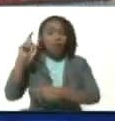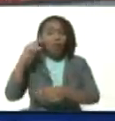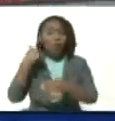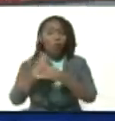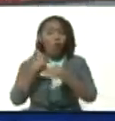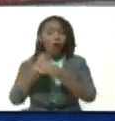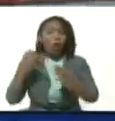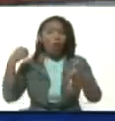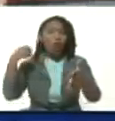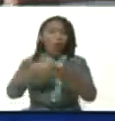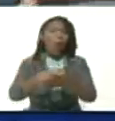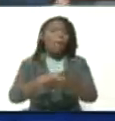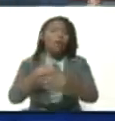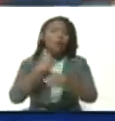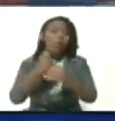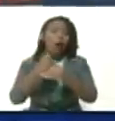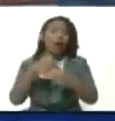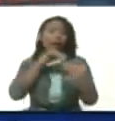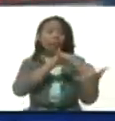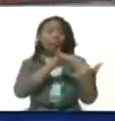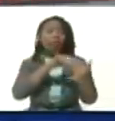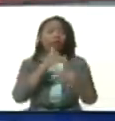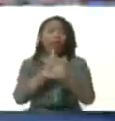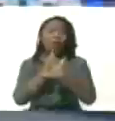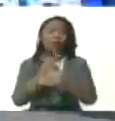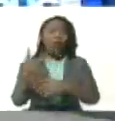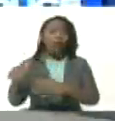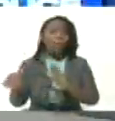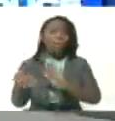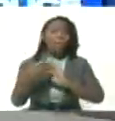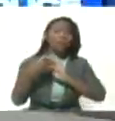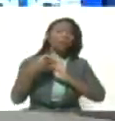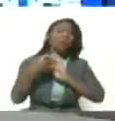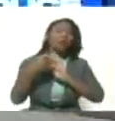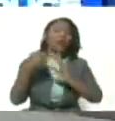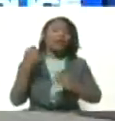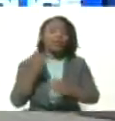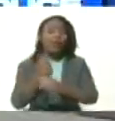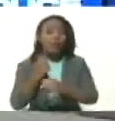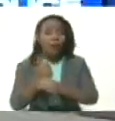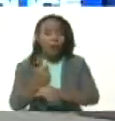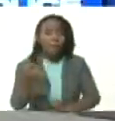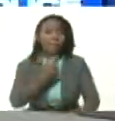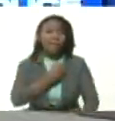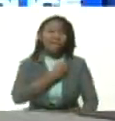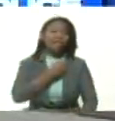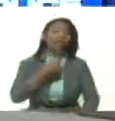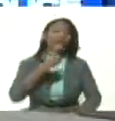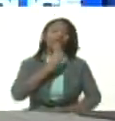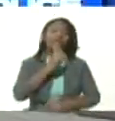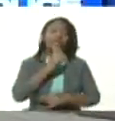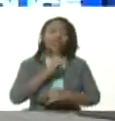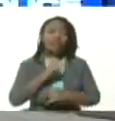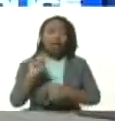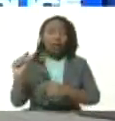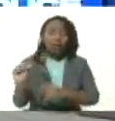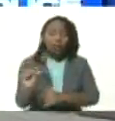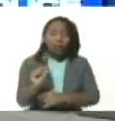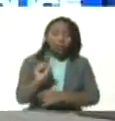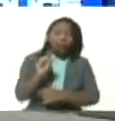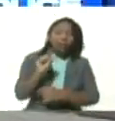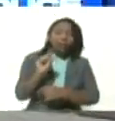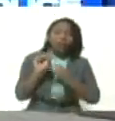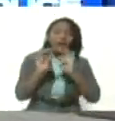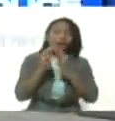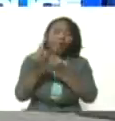bombardeo. Eso afectó el ingreso de los salarios de los trabajadores, del ingreso real, del ingreso mínimo de familia. Eso